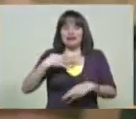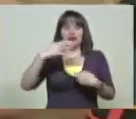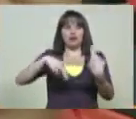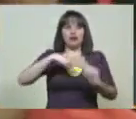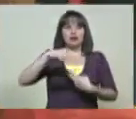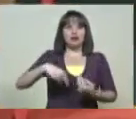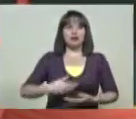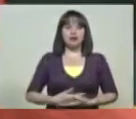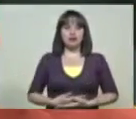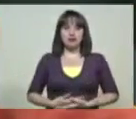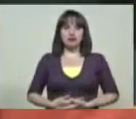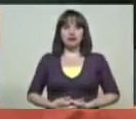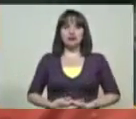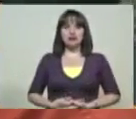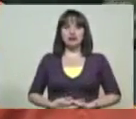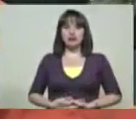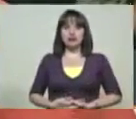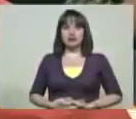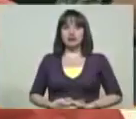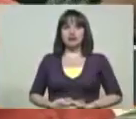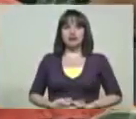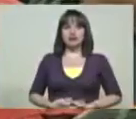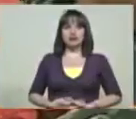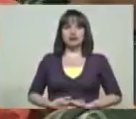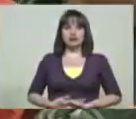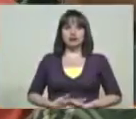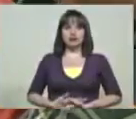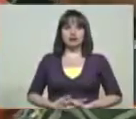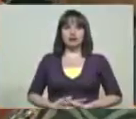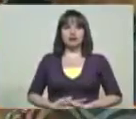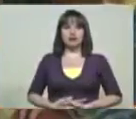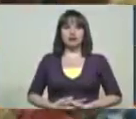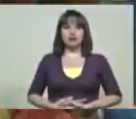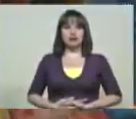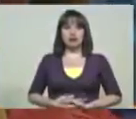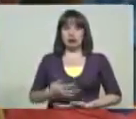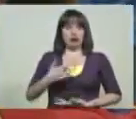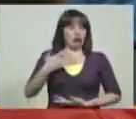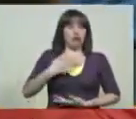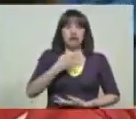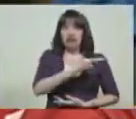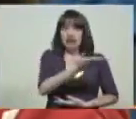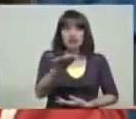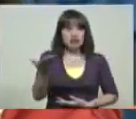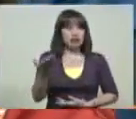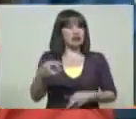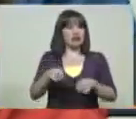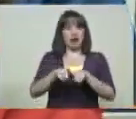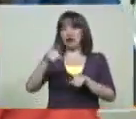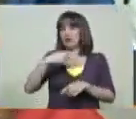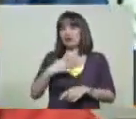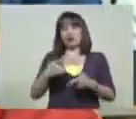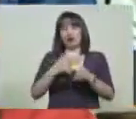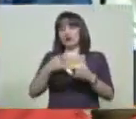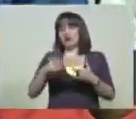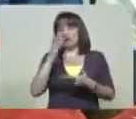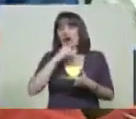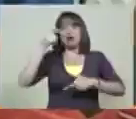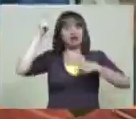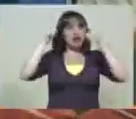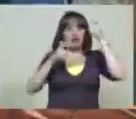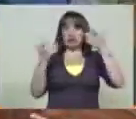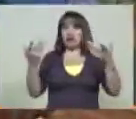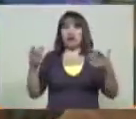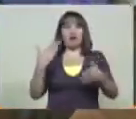chavista ser chavista es una pasión el que no la sienta es otra cosa pero chavista no lo es así se fue una